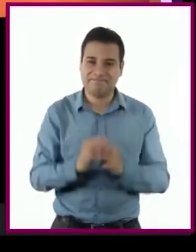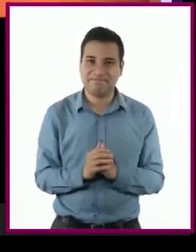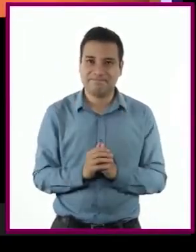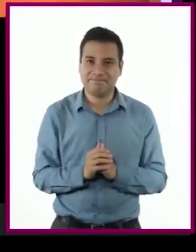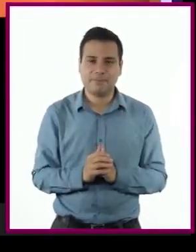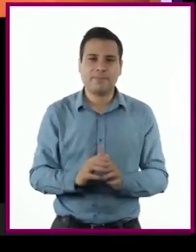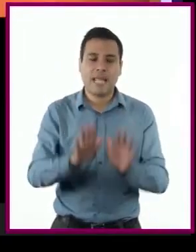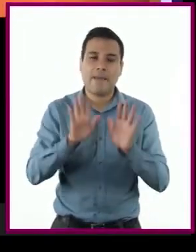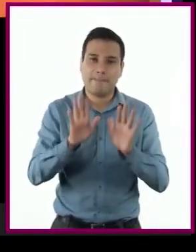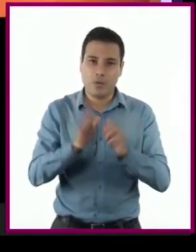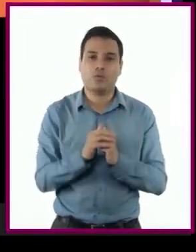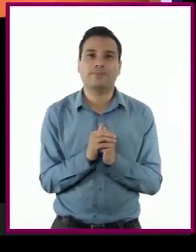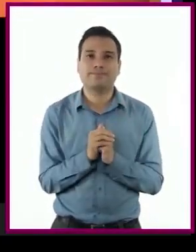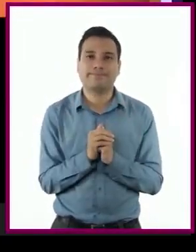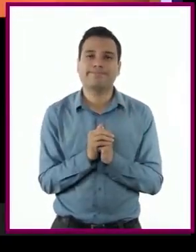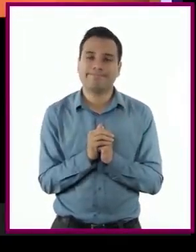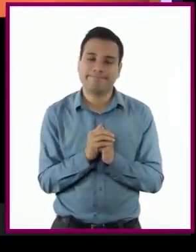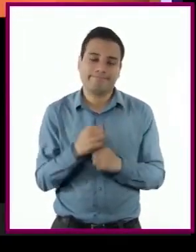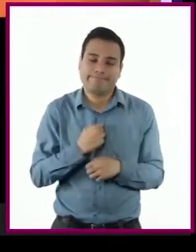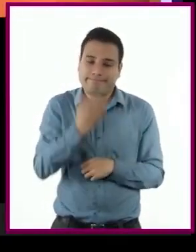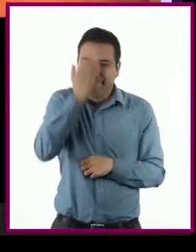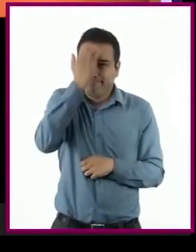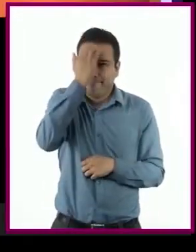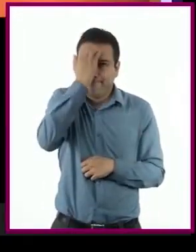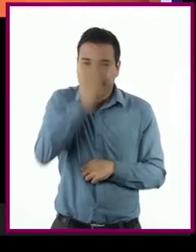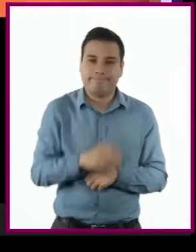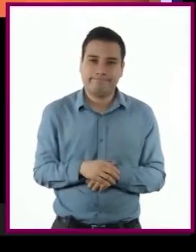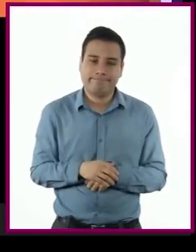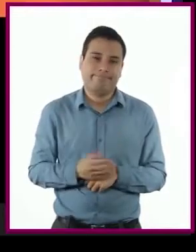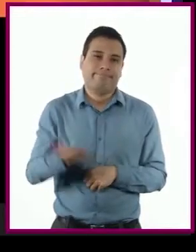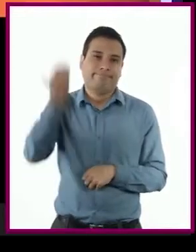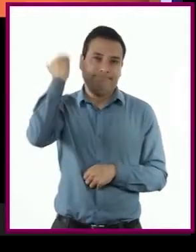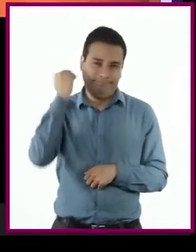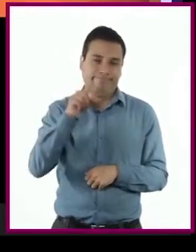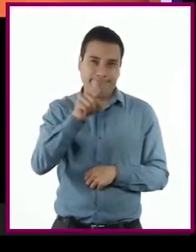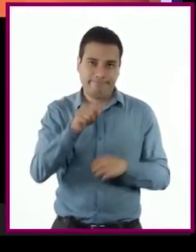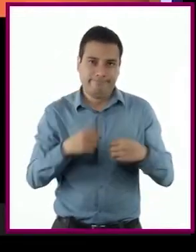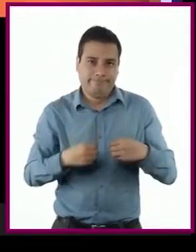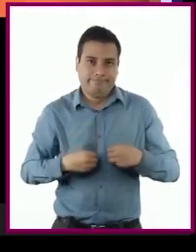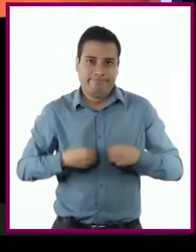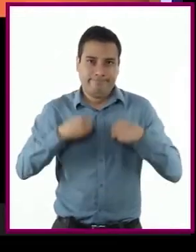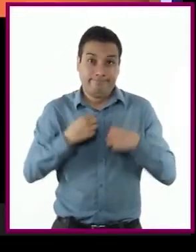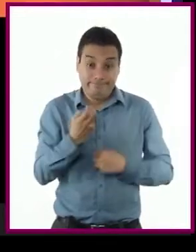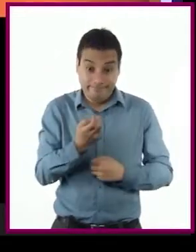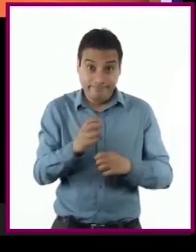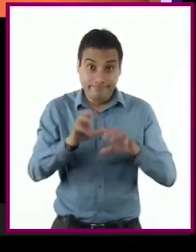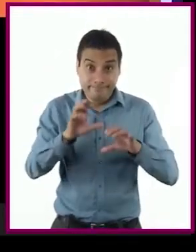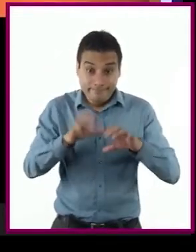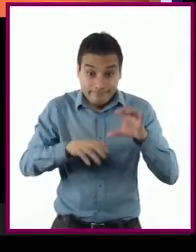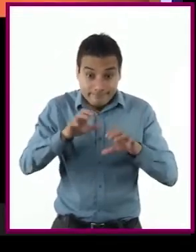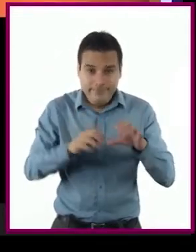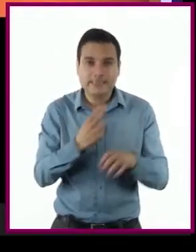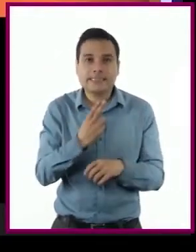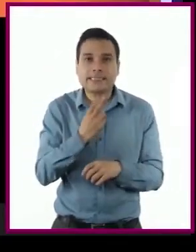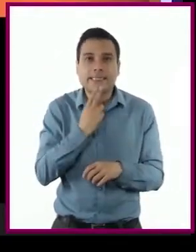Sin embargo, se sabe que en su época, maestro Turing, esta máquina tuvo fines